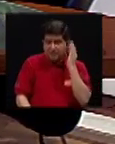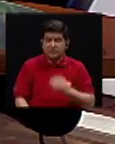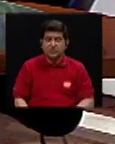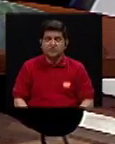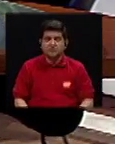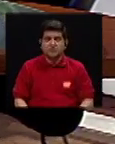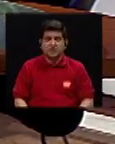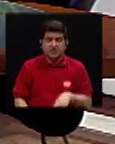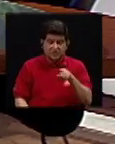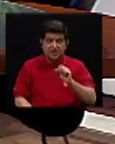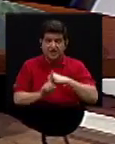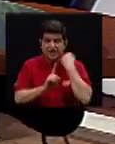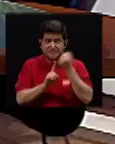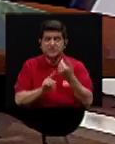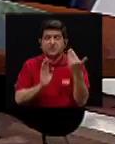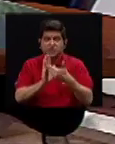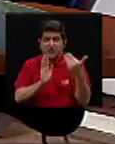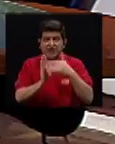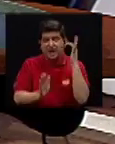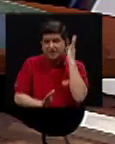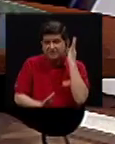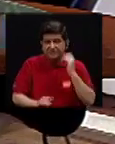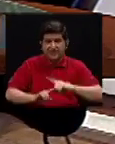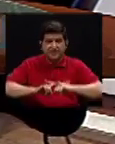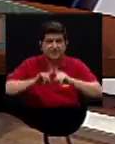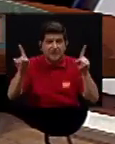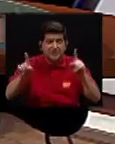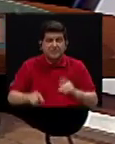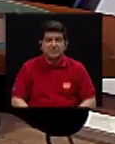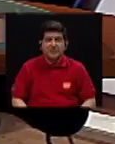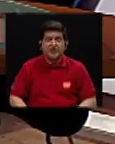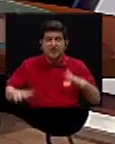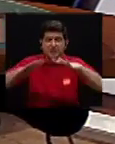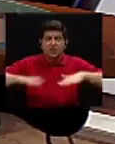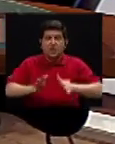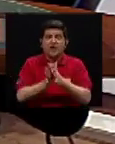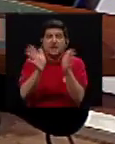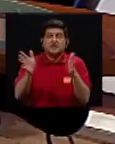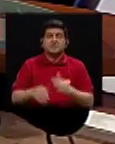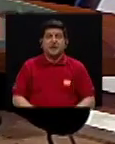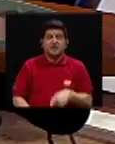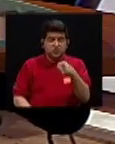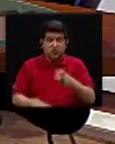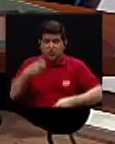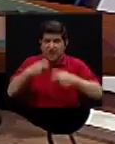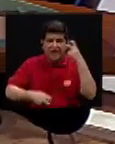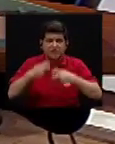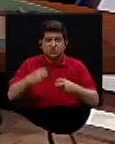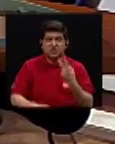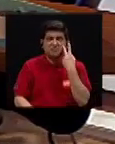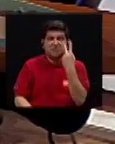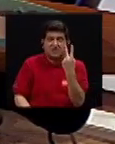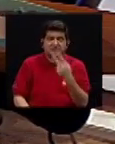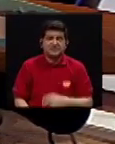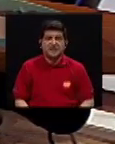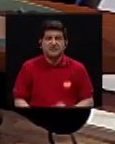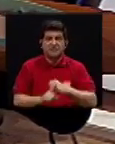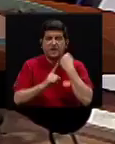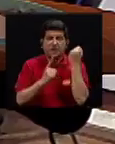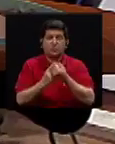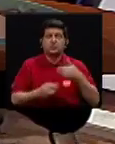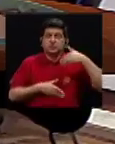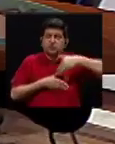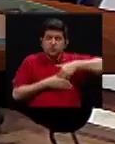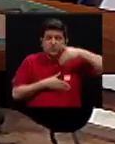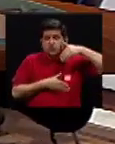mujeres pero eh en la Esfera pública esos crímenes son todavía vistos como crímenes del fuero íntimo